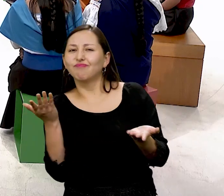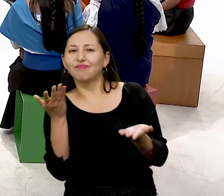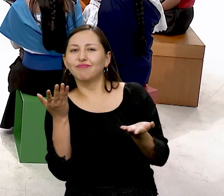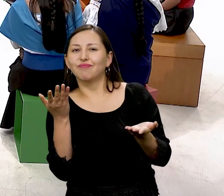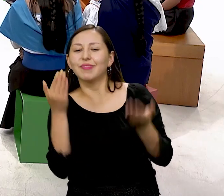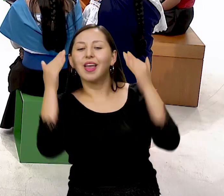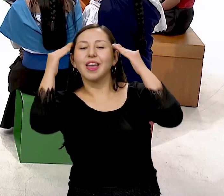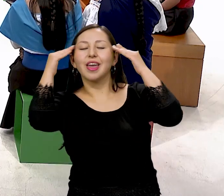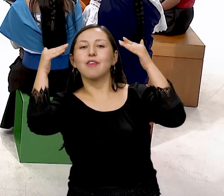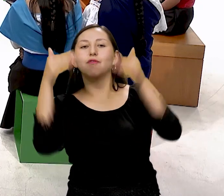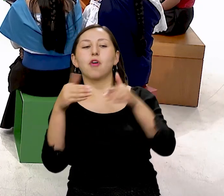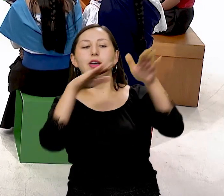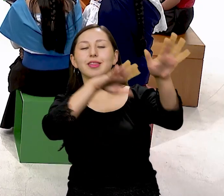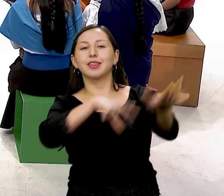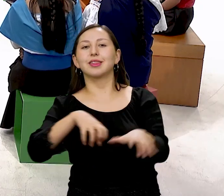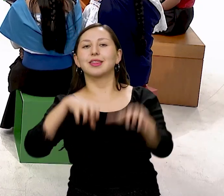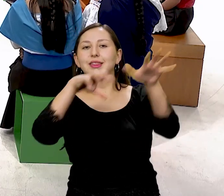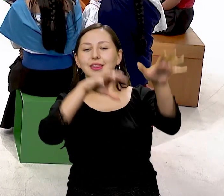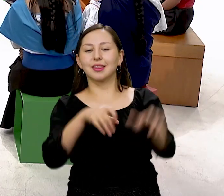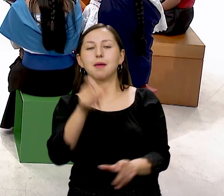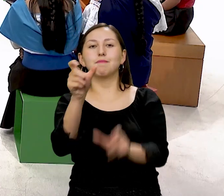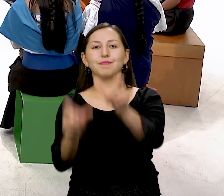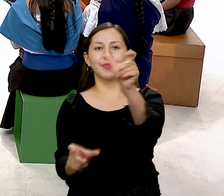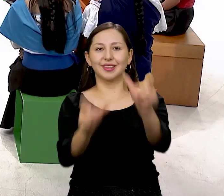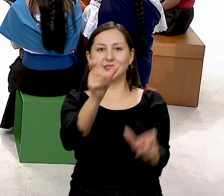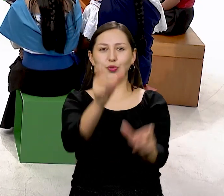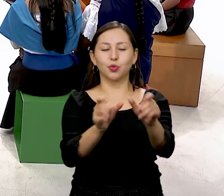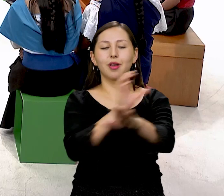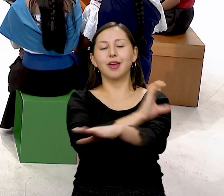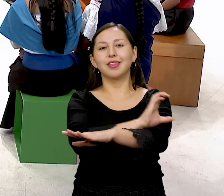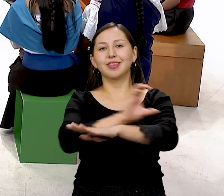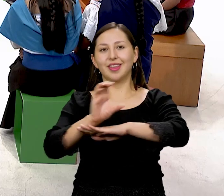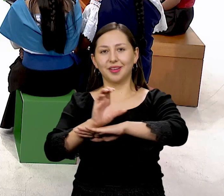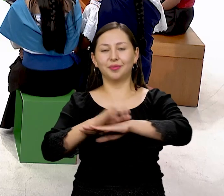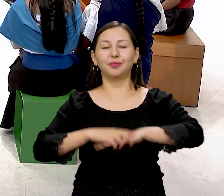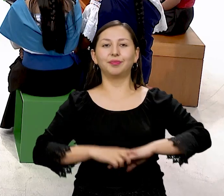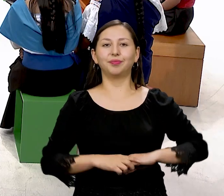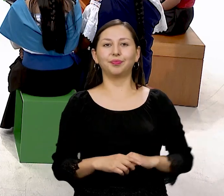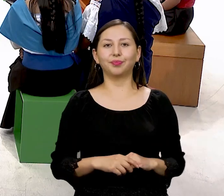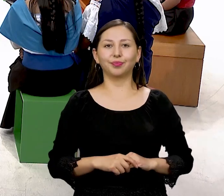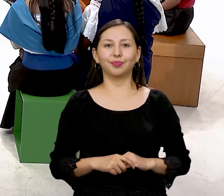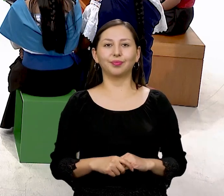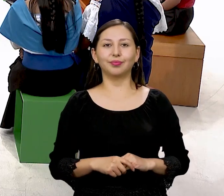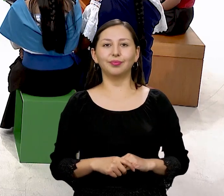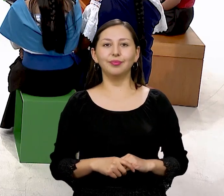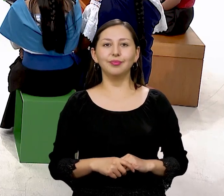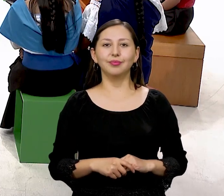de los pequeños. Sumada a toda esa trayectoria hizo obvio